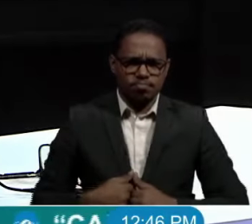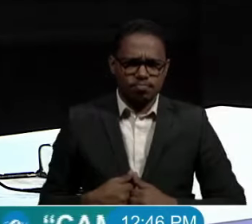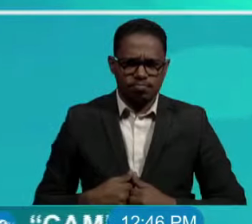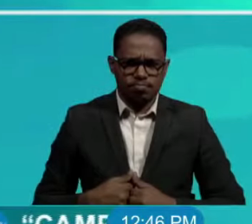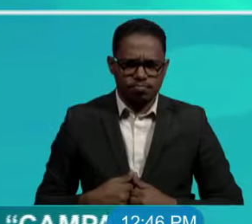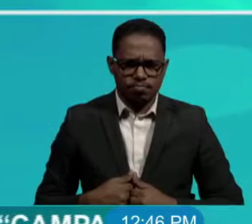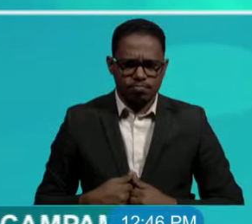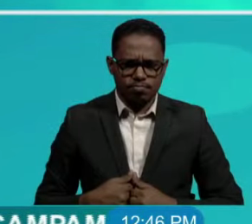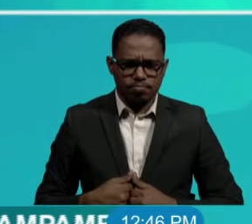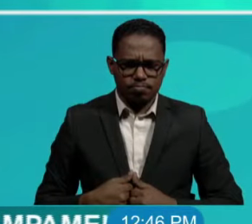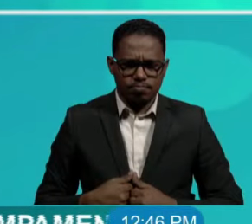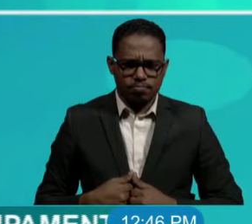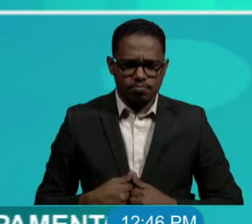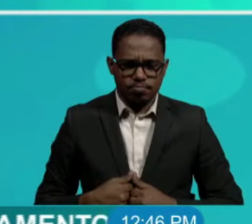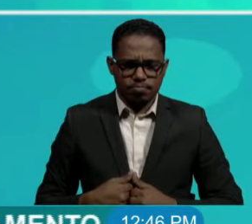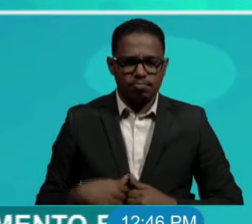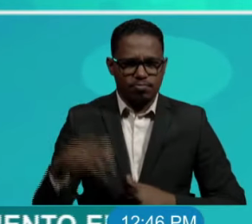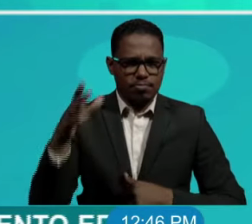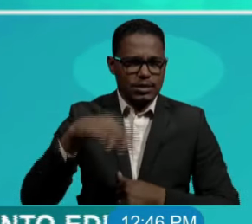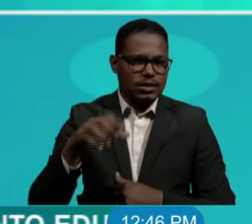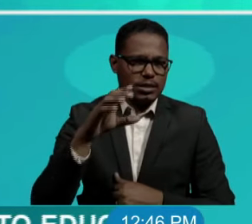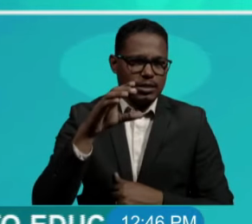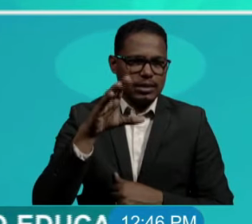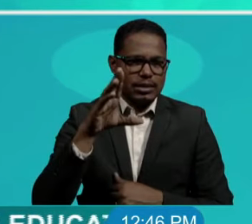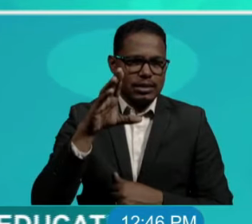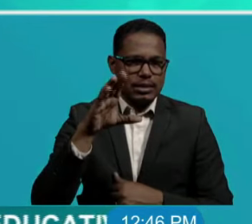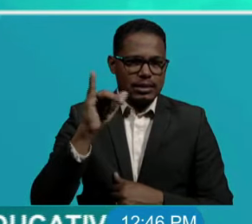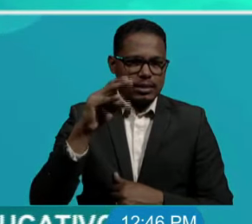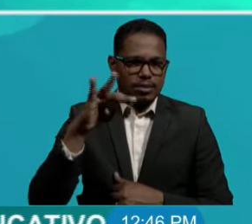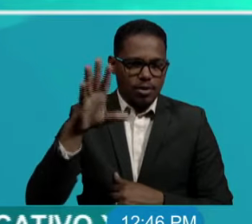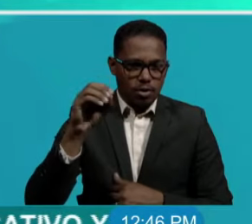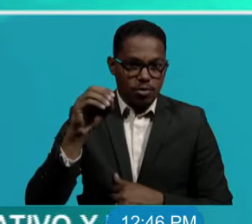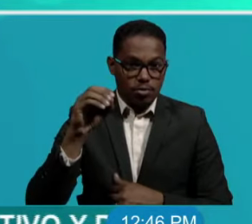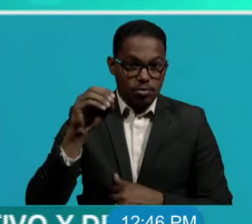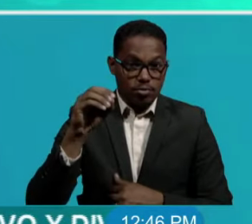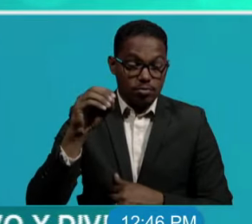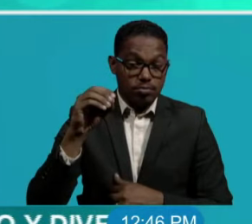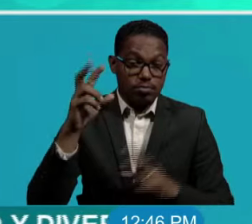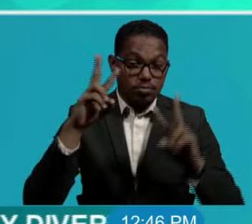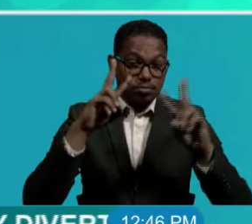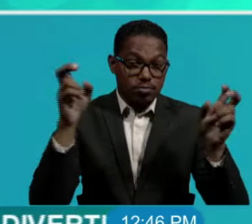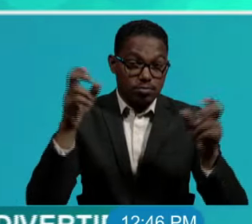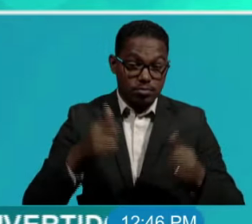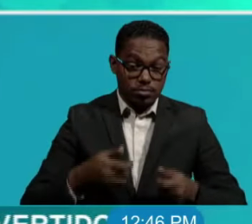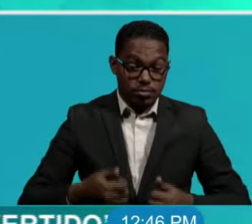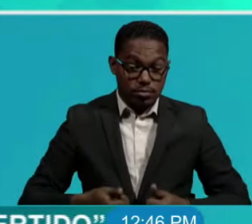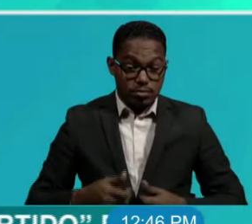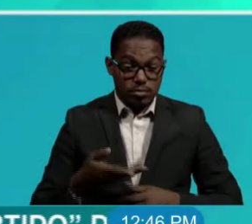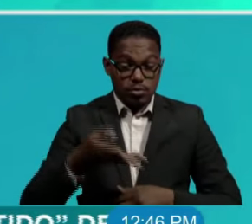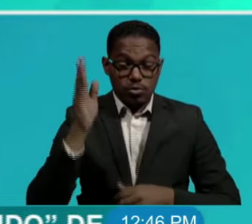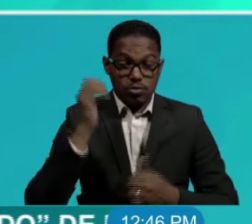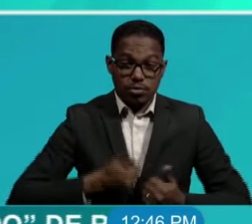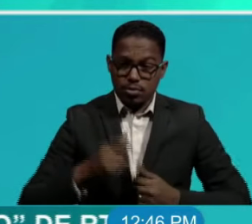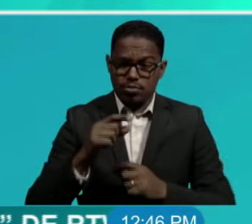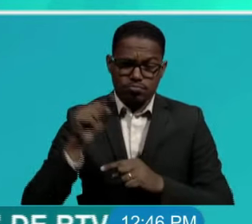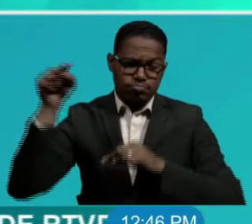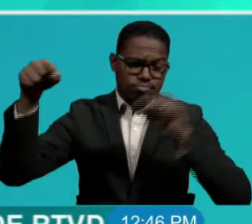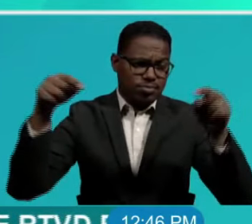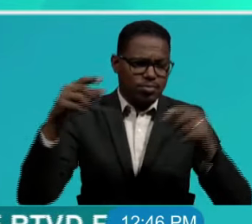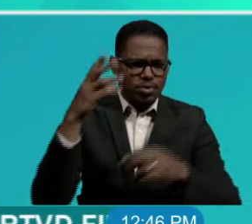en la novia que acaricia el Valle del Cibao, y en donde dice por ahí un eslogan que Dios vive en todas partes, pero duerme allí,